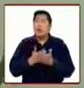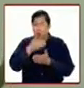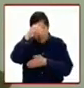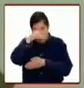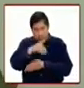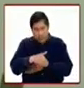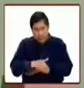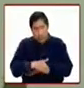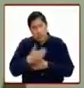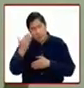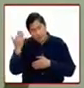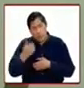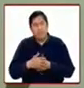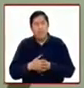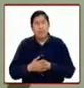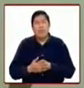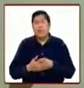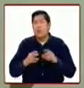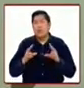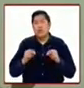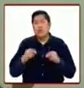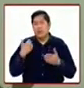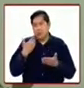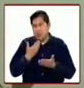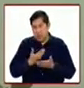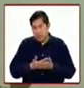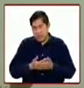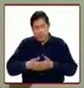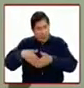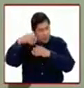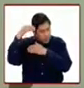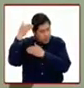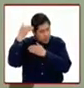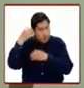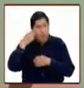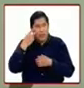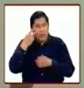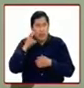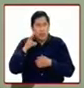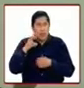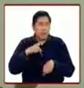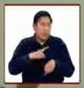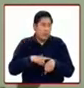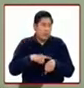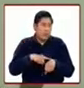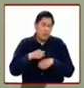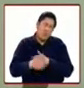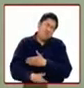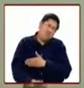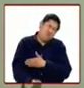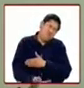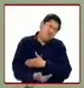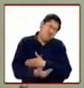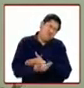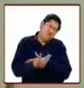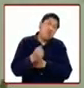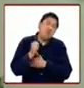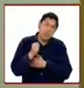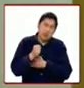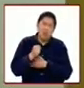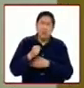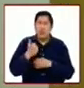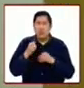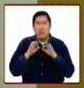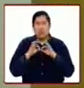Buenas noches, el Frecheiro precisamente hasta el momento no ha llegado a Santa Cruz. Se tiene previsto que llegue en horas de la madrugada, pero sí